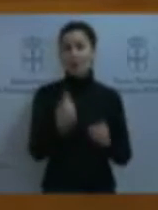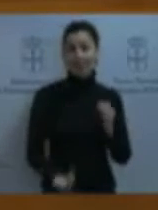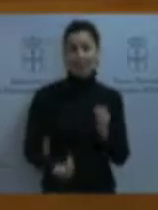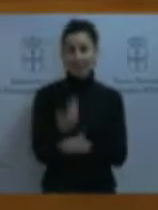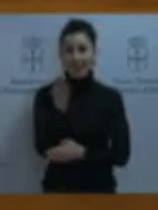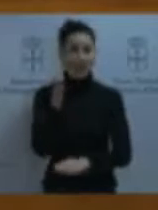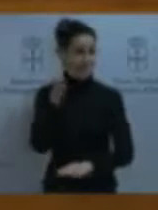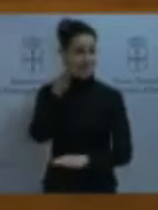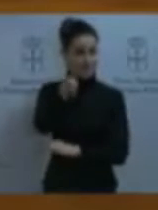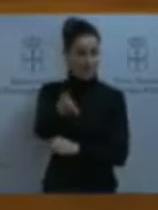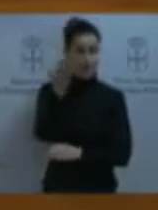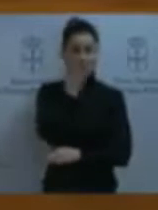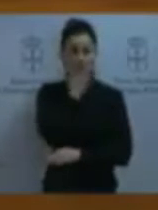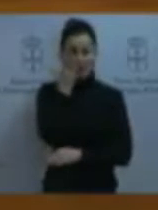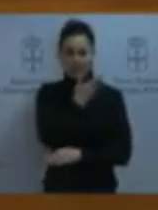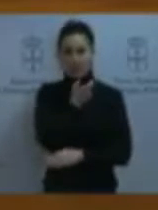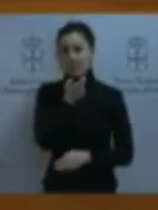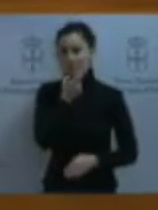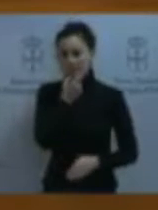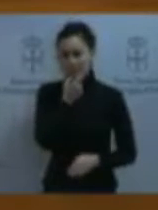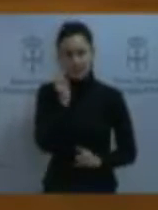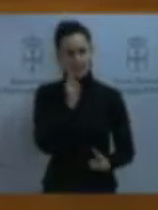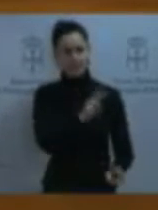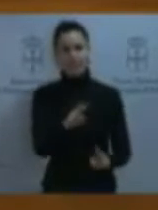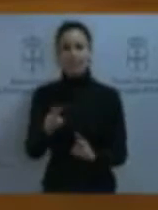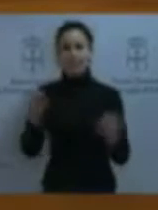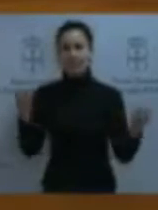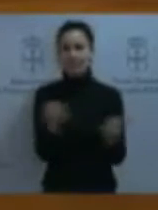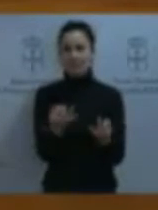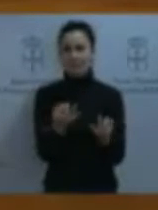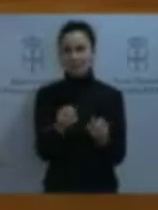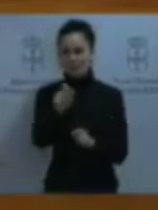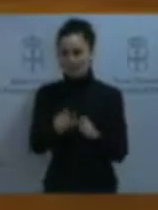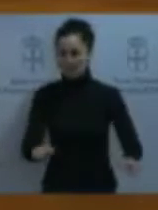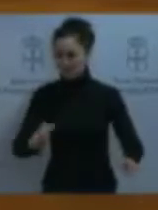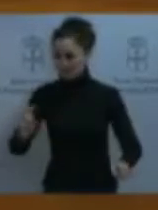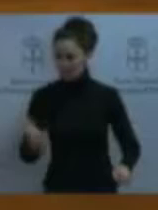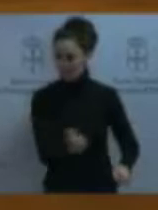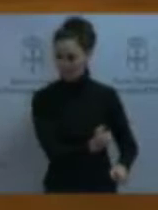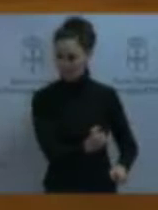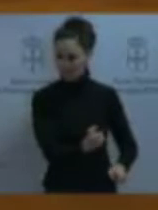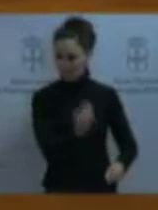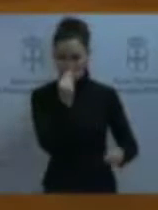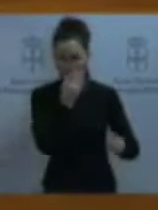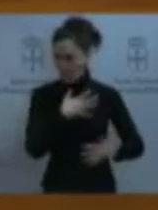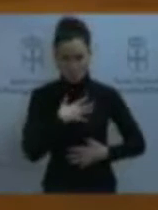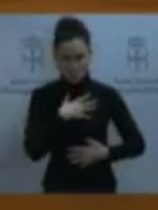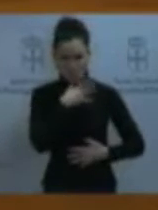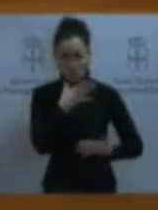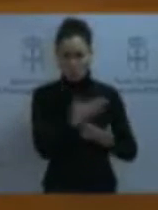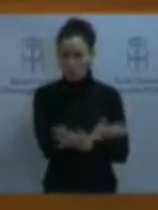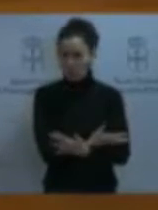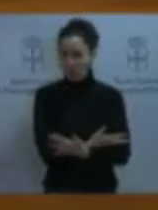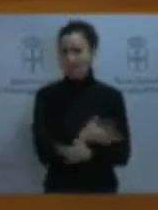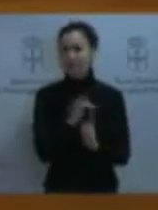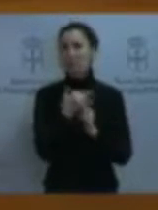que se encuentran es que hay otras personas ocupando sus puestos. Lo que había ocurrido era que el Gobierno del Principado de Asturias cambió sin